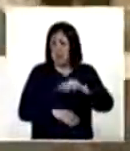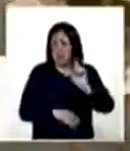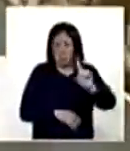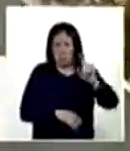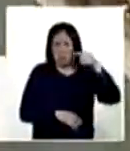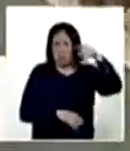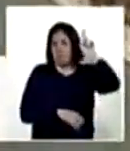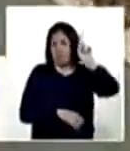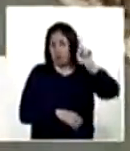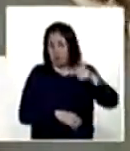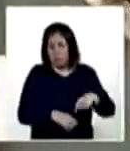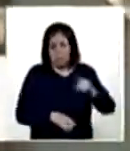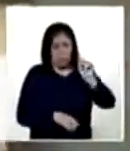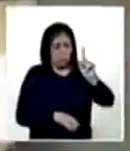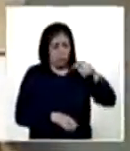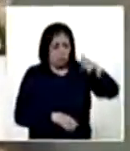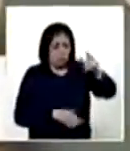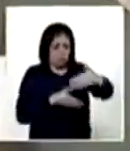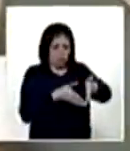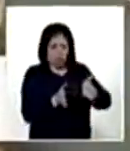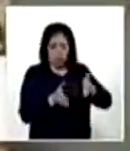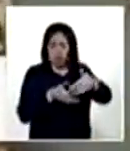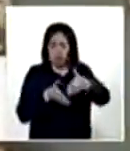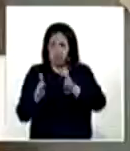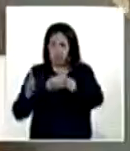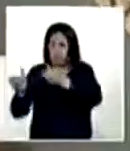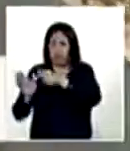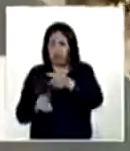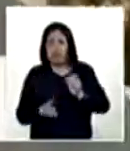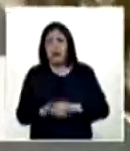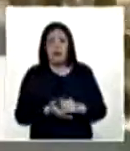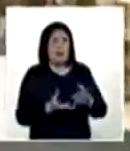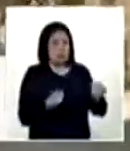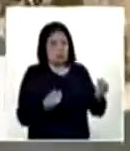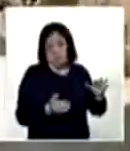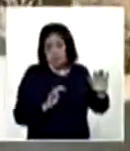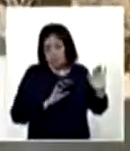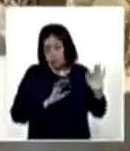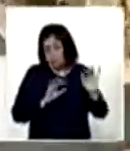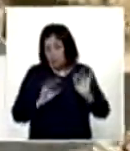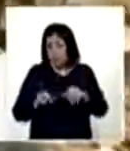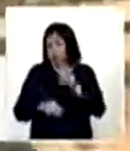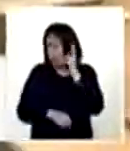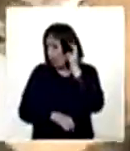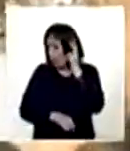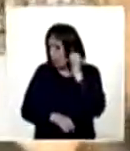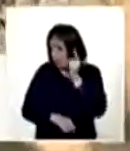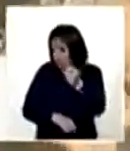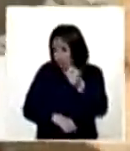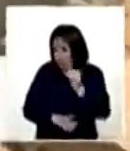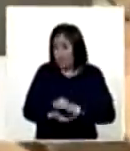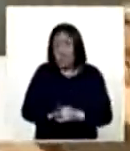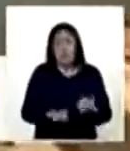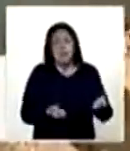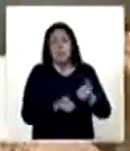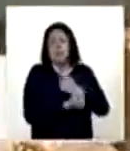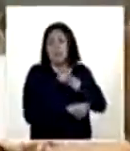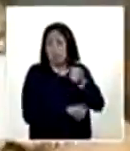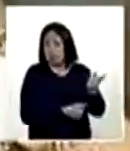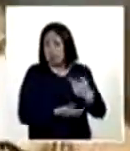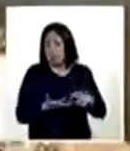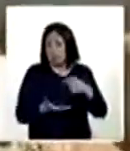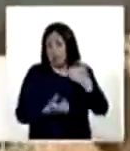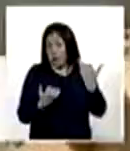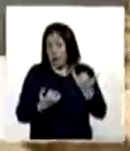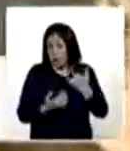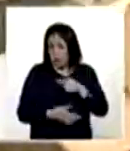nichos aproximadamente y se espera que el mismo número de personas llegue a lo largo del día. Vamos a escuchar entonces Cariñito, que es lo que están tocando